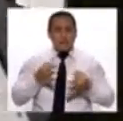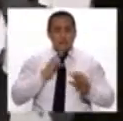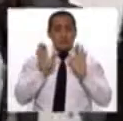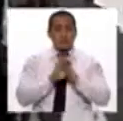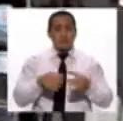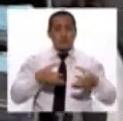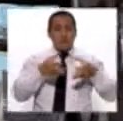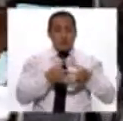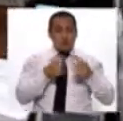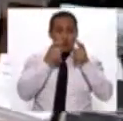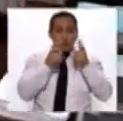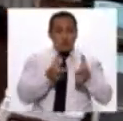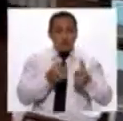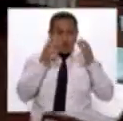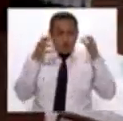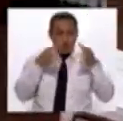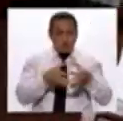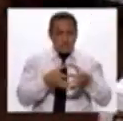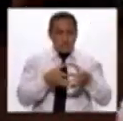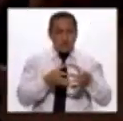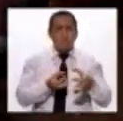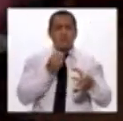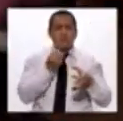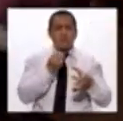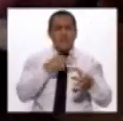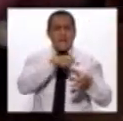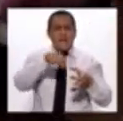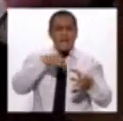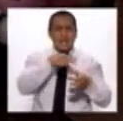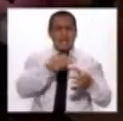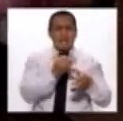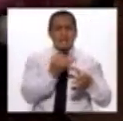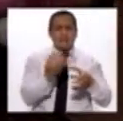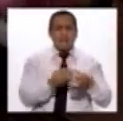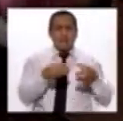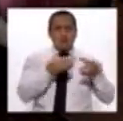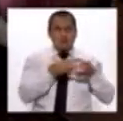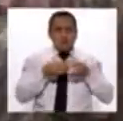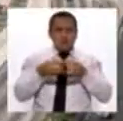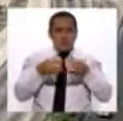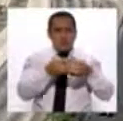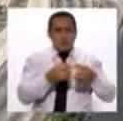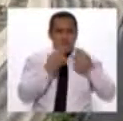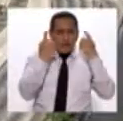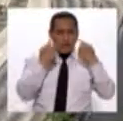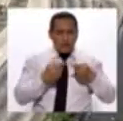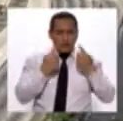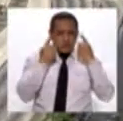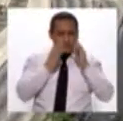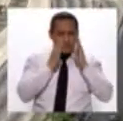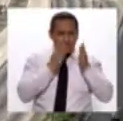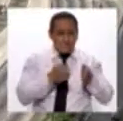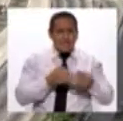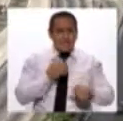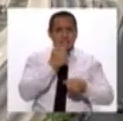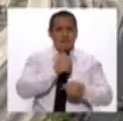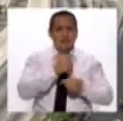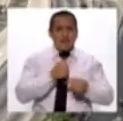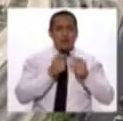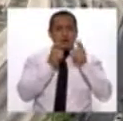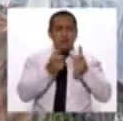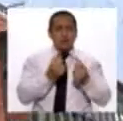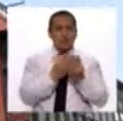ellos se denomina control concentrado, porque se crean órganos constitucionales con la específica finalidad de ejercer